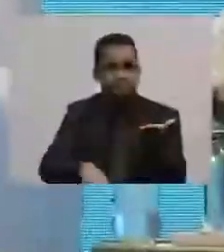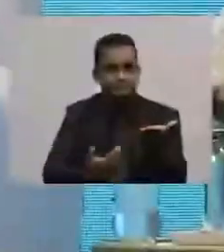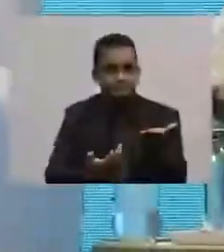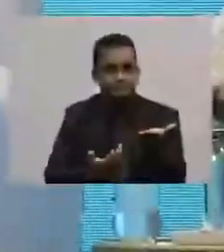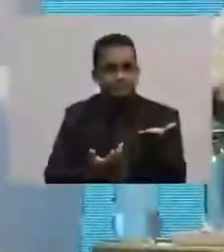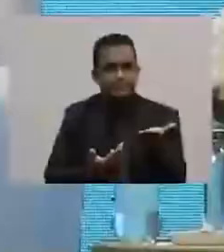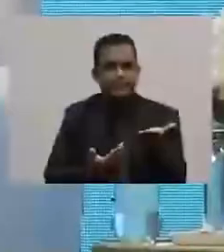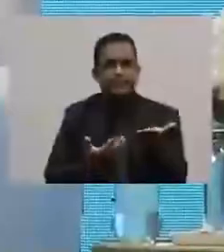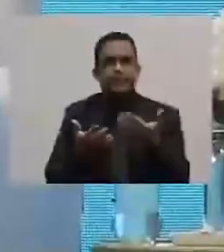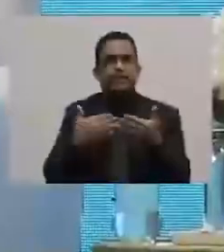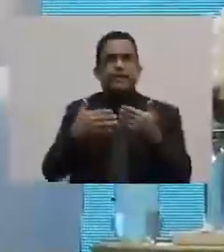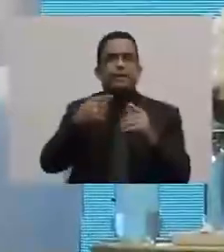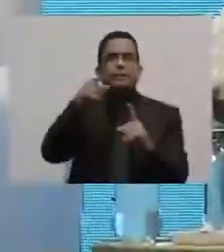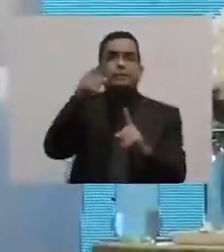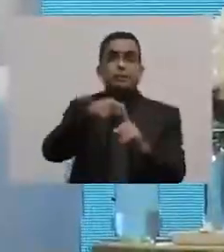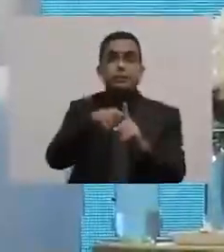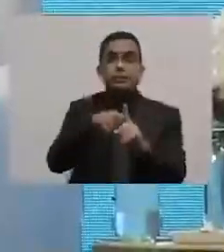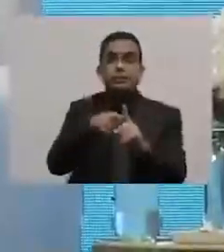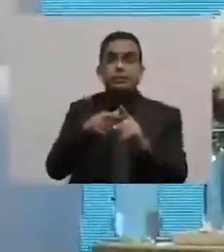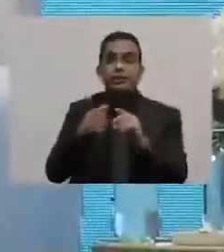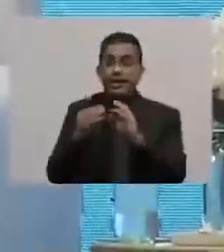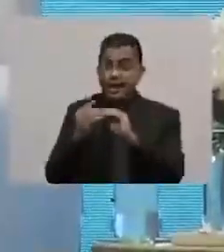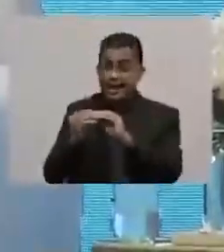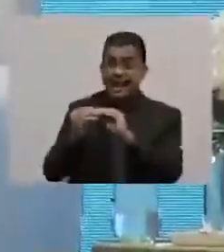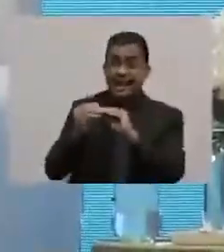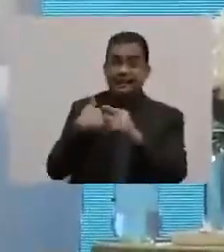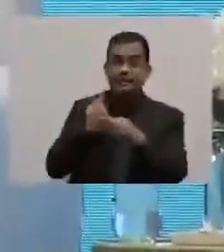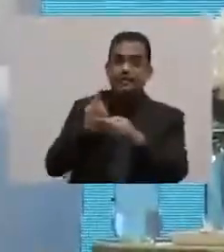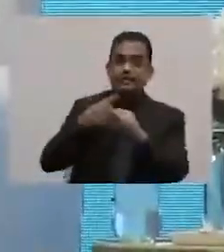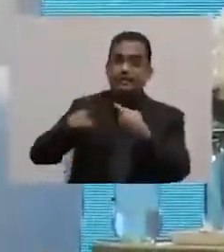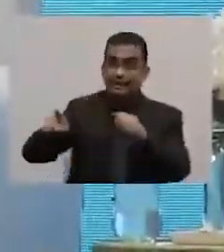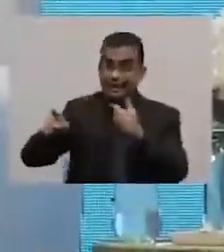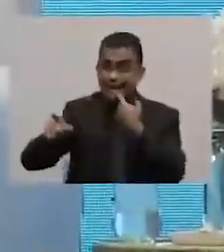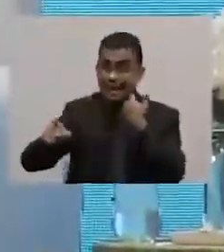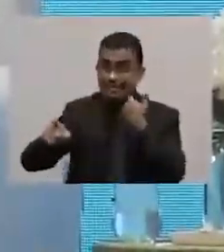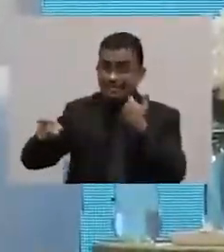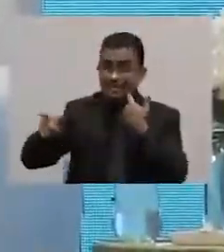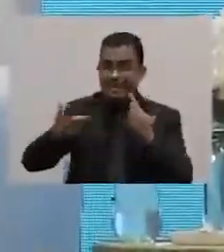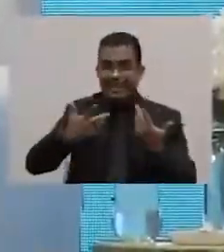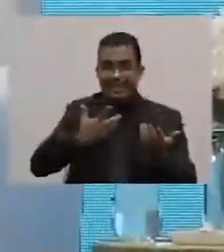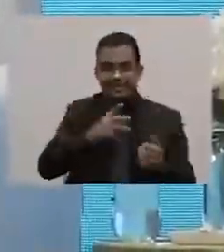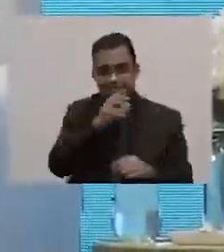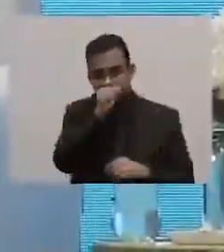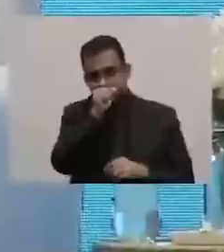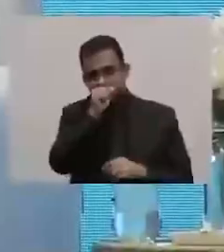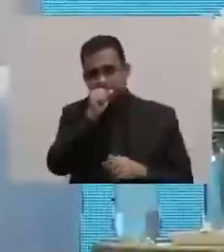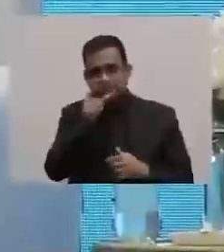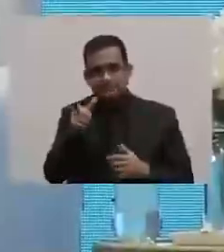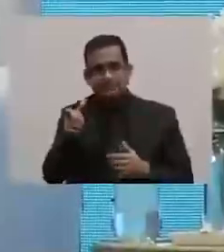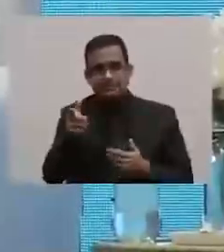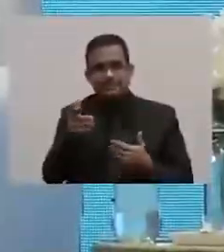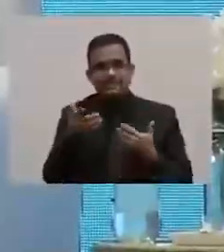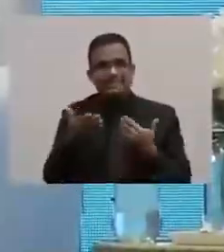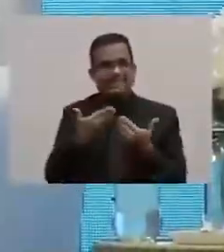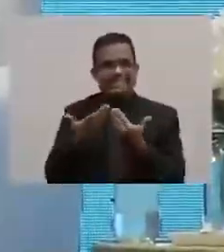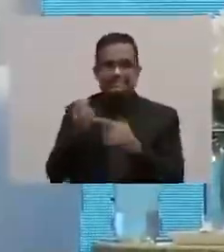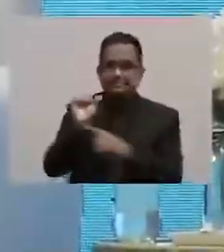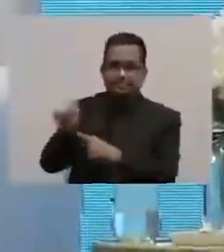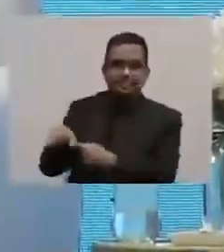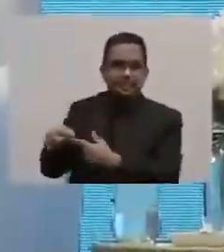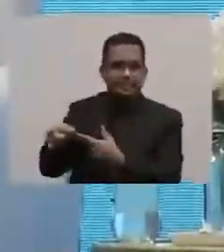en vez de generar un conflicto, él respondió con un chiste. Es decir, que yo creo que a la política dominicana le